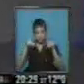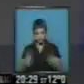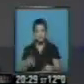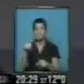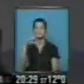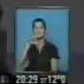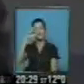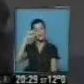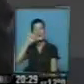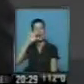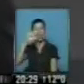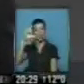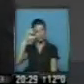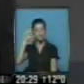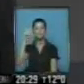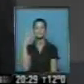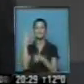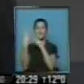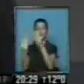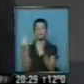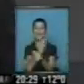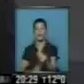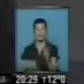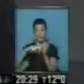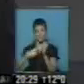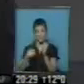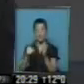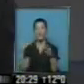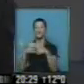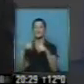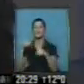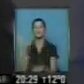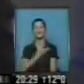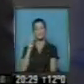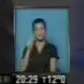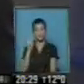caso Mariano Recalde, candidato a la jefatura de gobierno porteño por el Frente para la Victoria, en su cierre justamente de campaña.